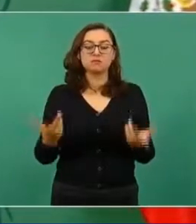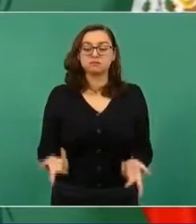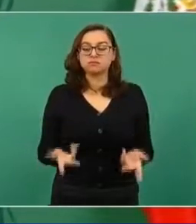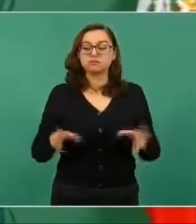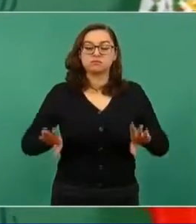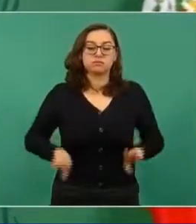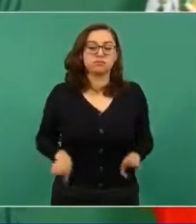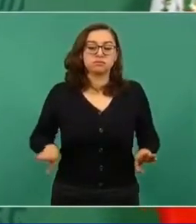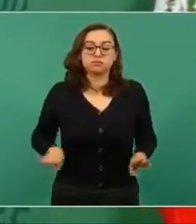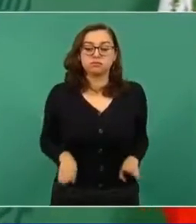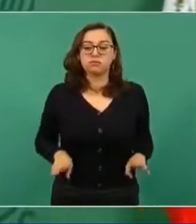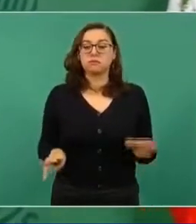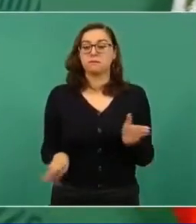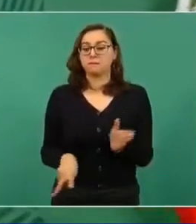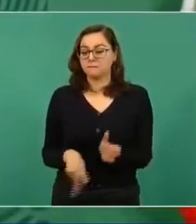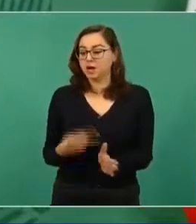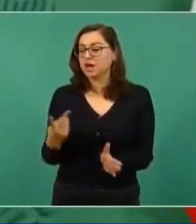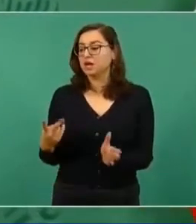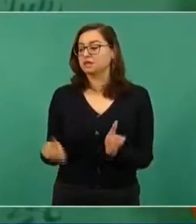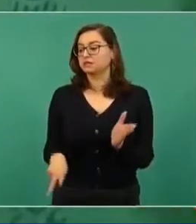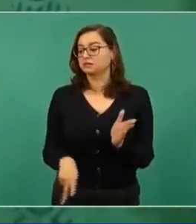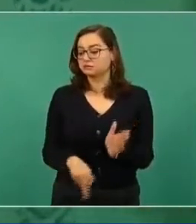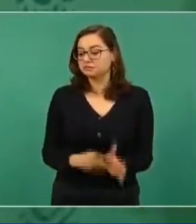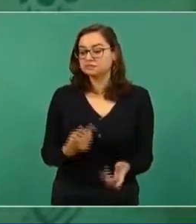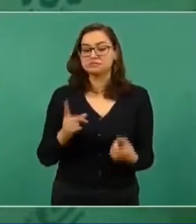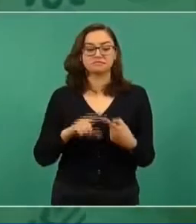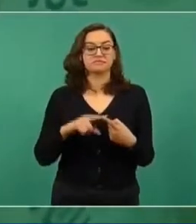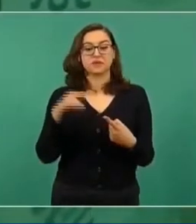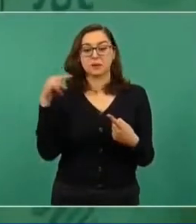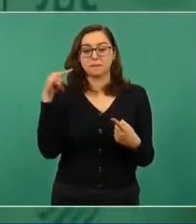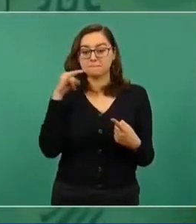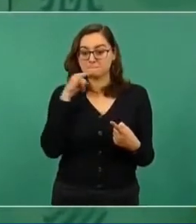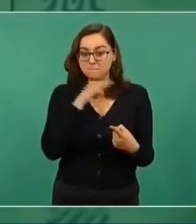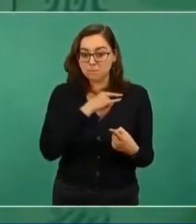repetido y repetido, ¿no? La hipocresía.